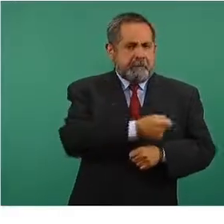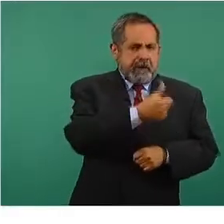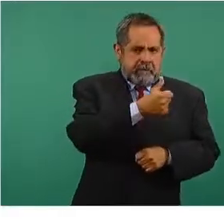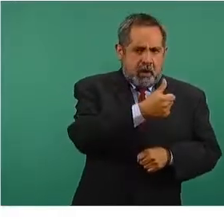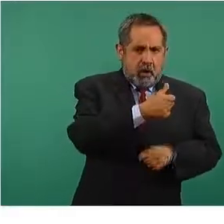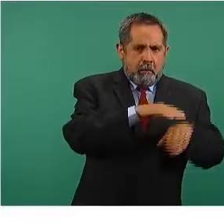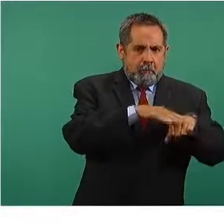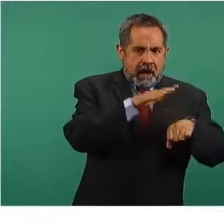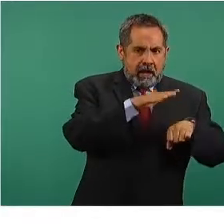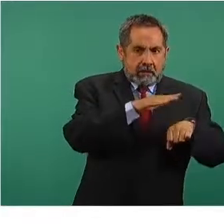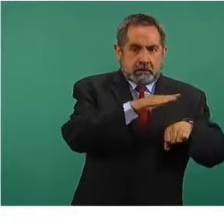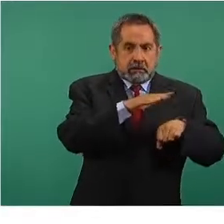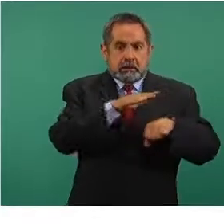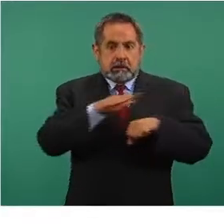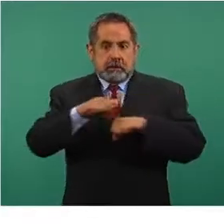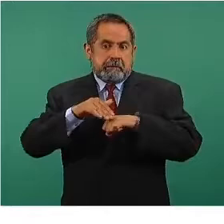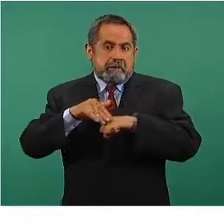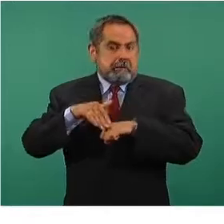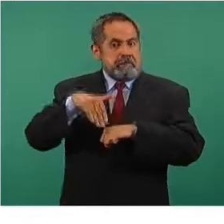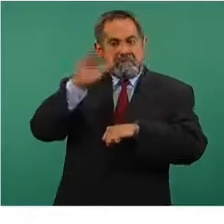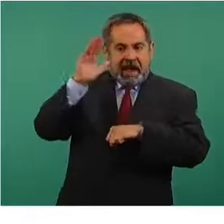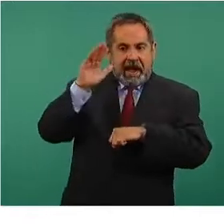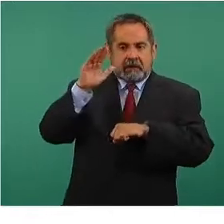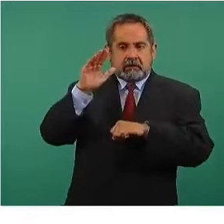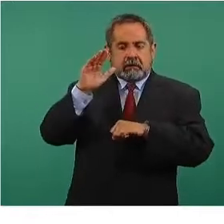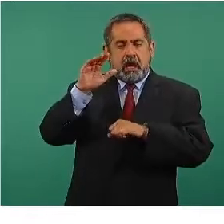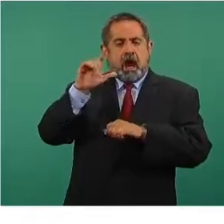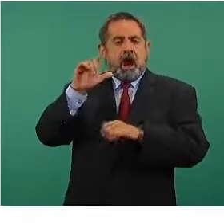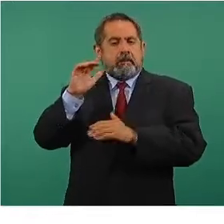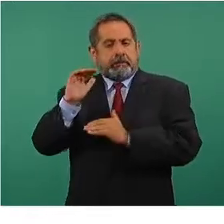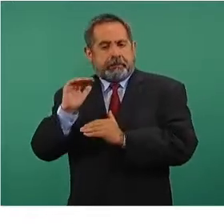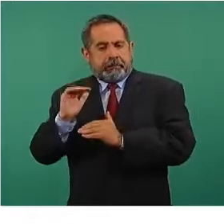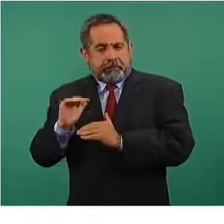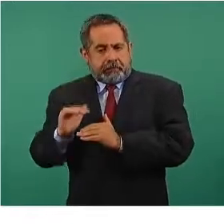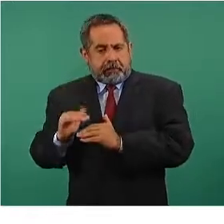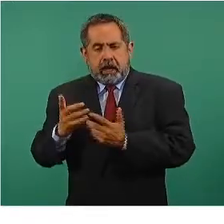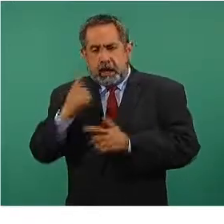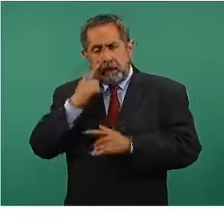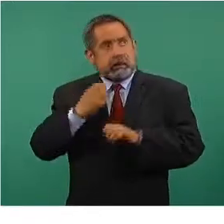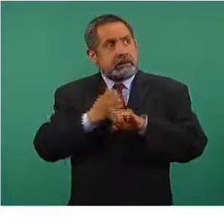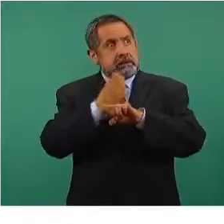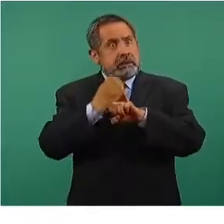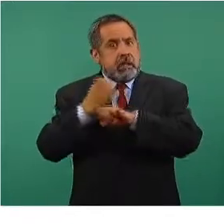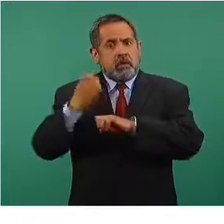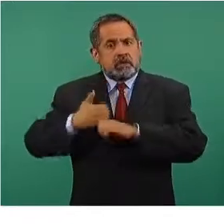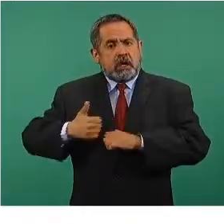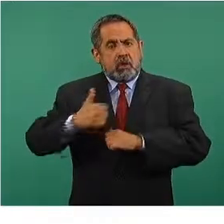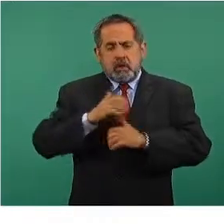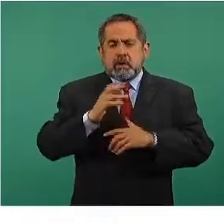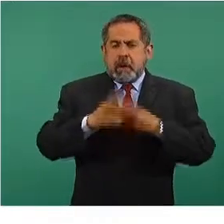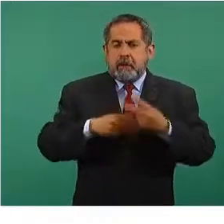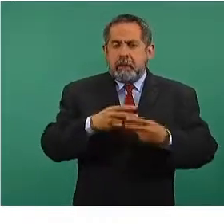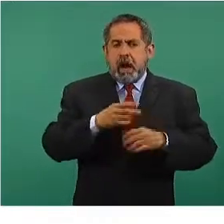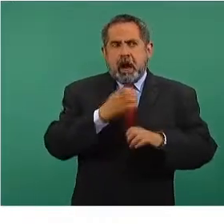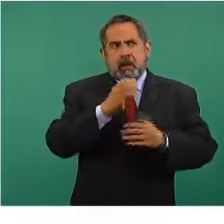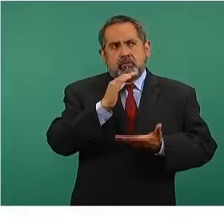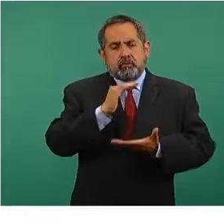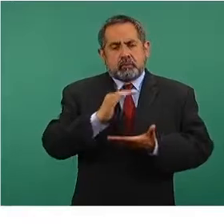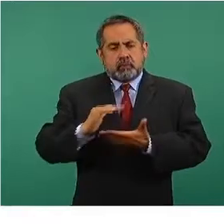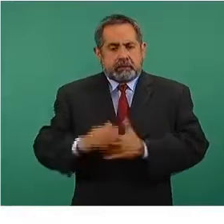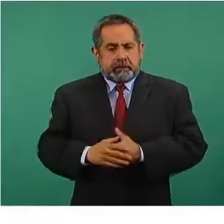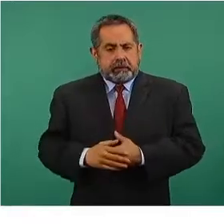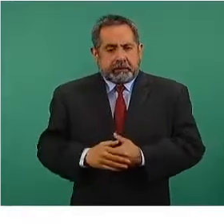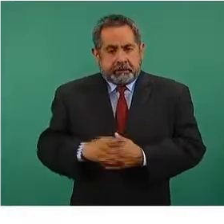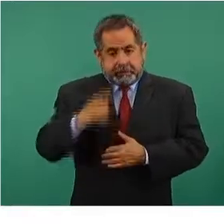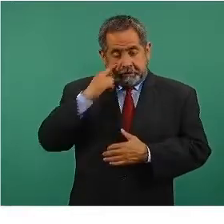y que ha ido descendiendo. Lo van a ver en cada uno de los estados, también se ve ya el descenso prácticamente en todos los estados. Y esta línea que